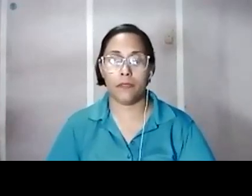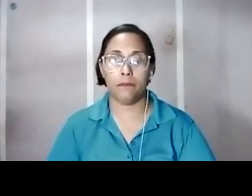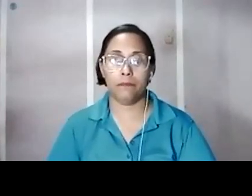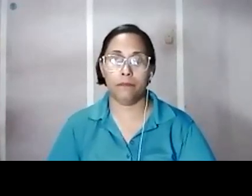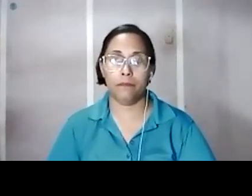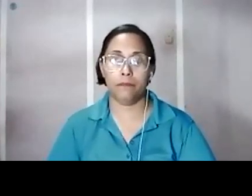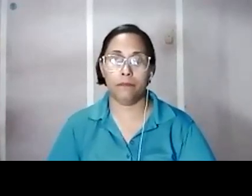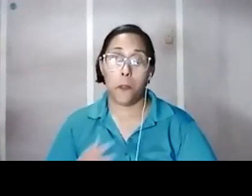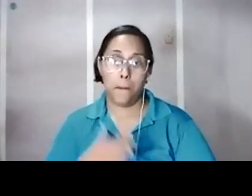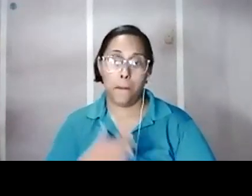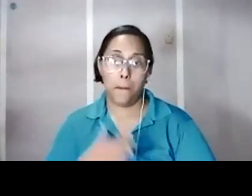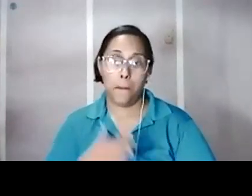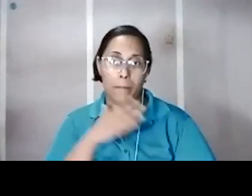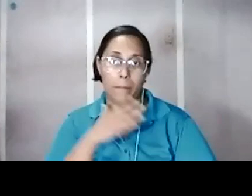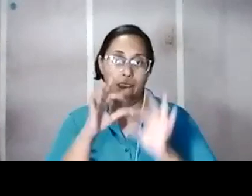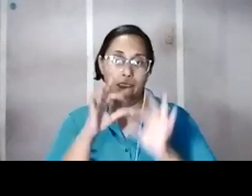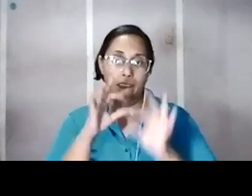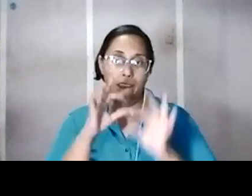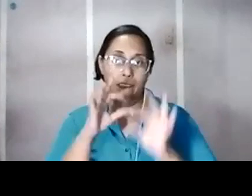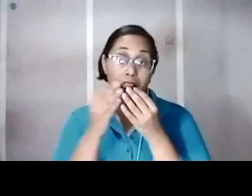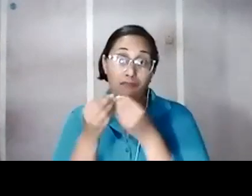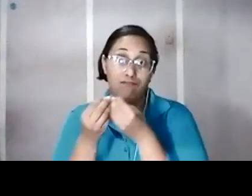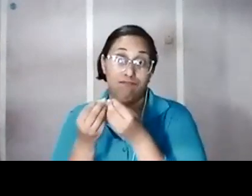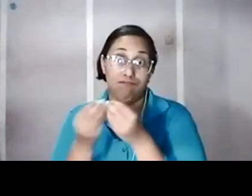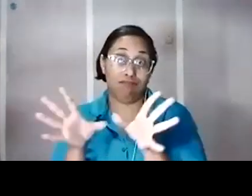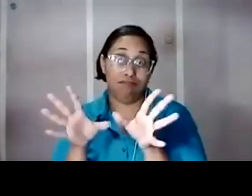Mi familia me da ya por perdida porque